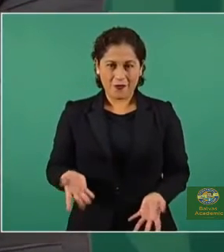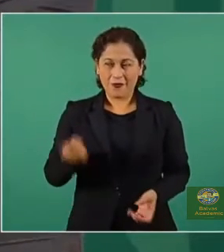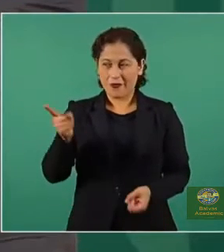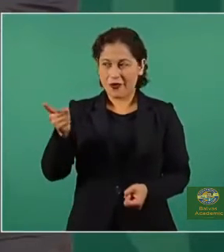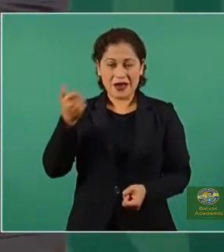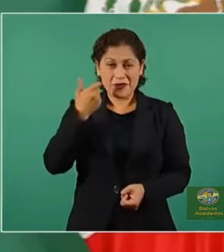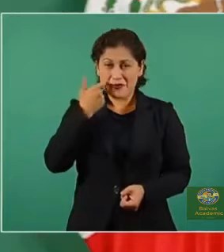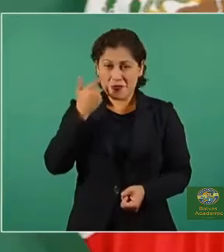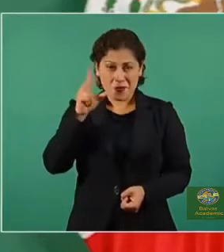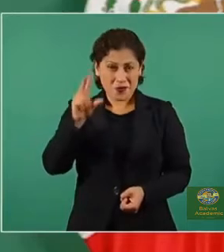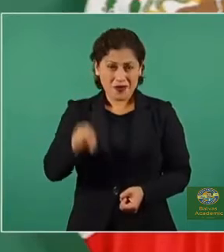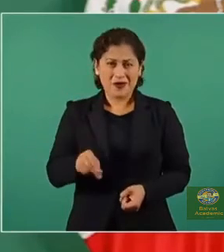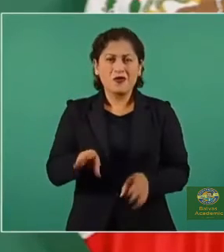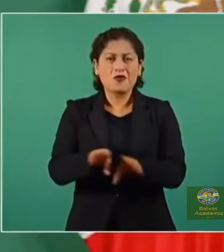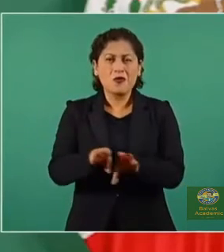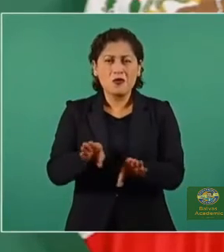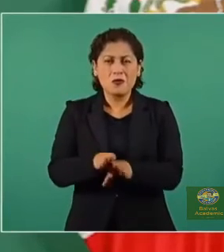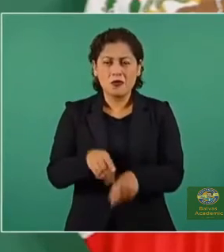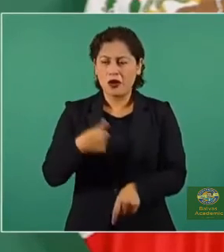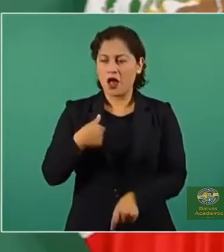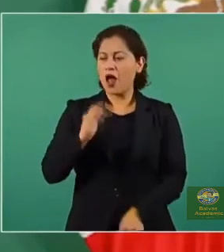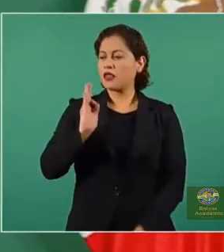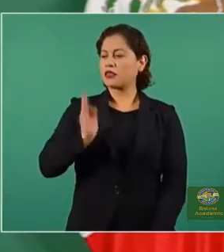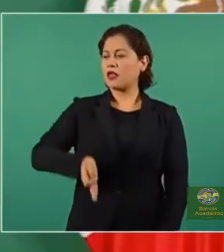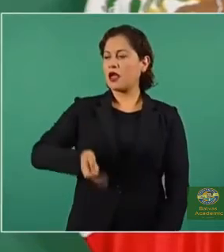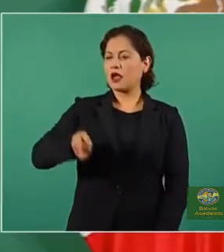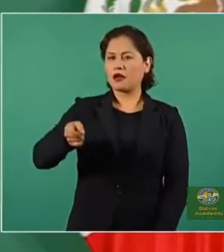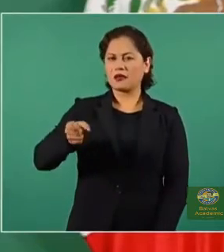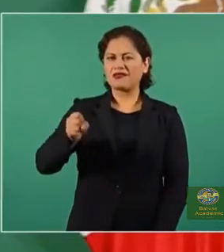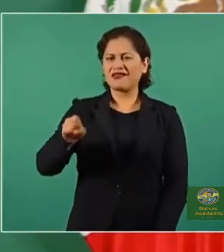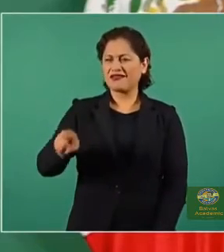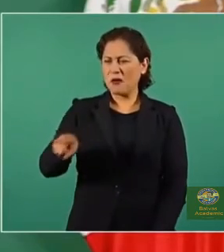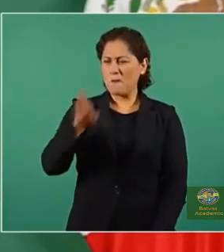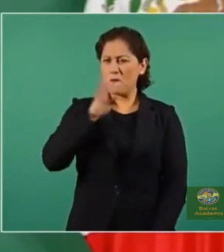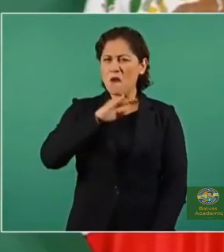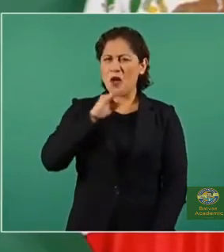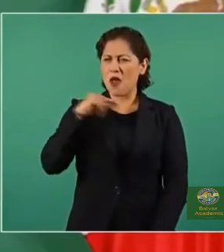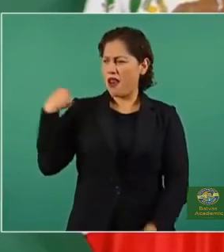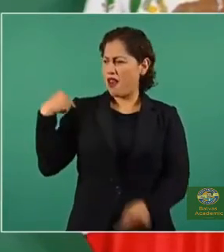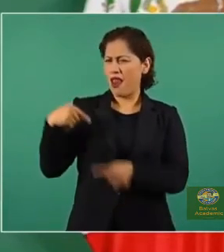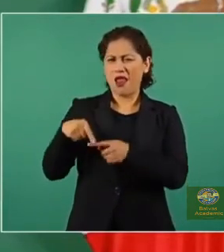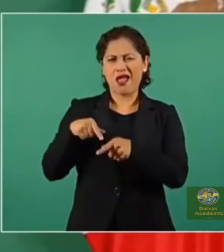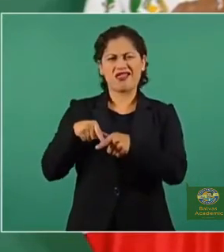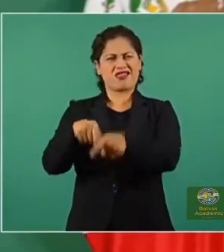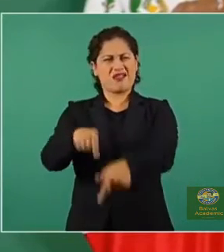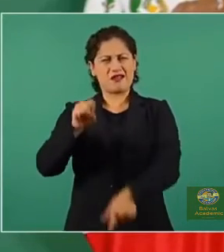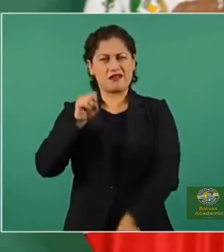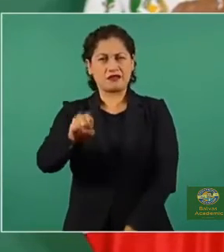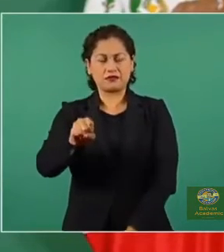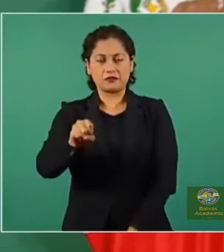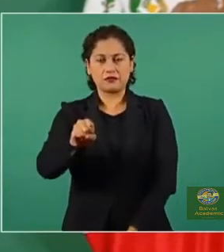puede aceptar el horror de vivir así.